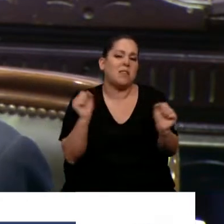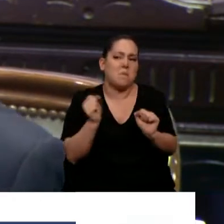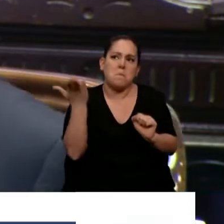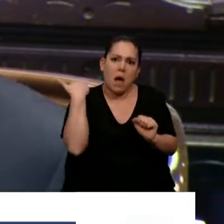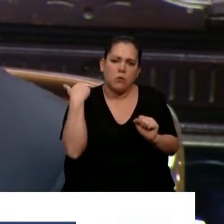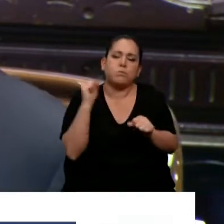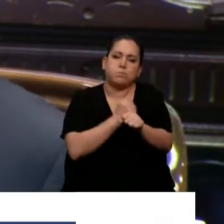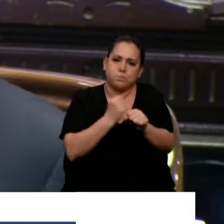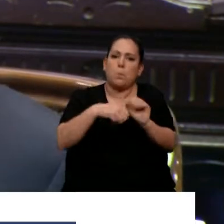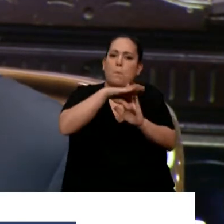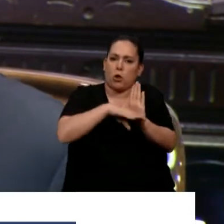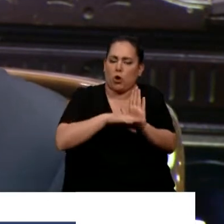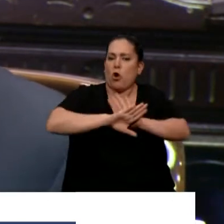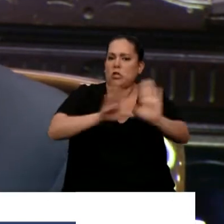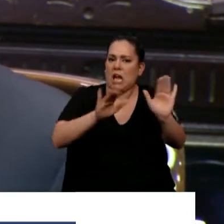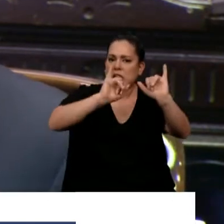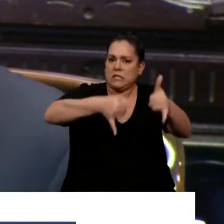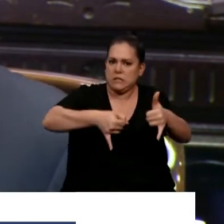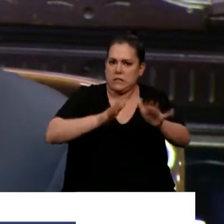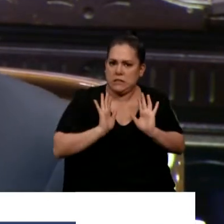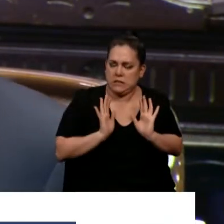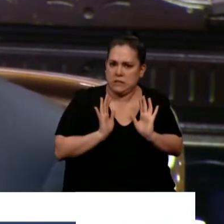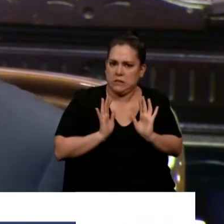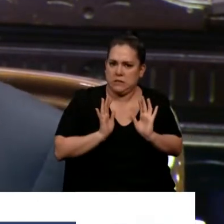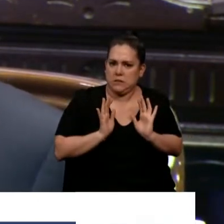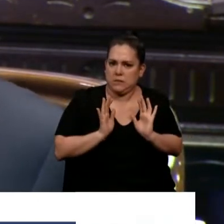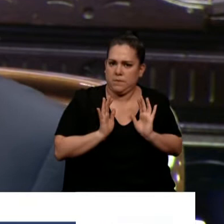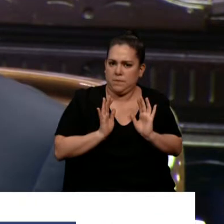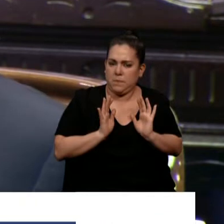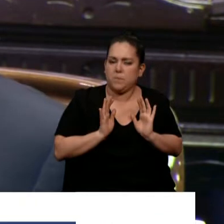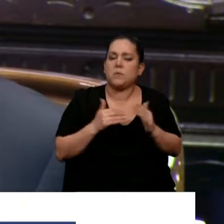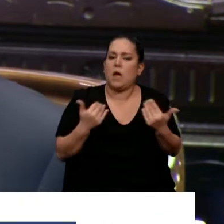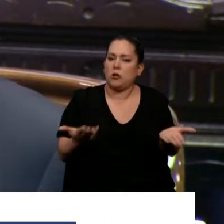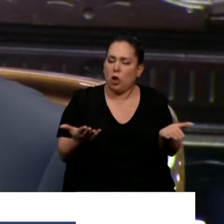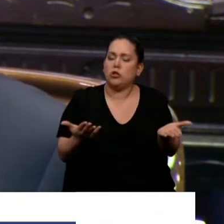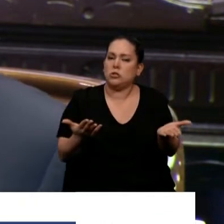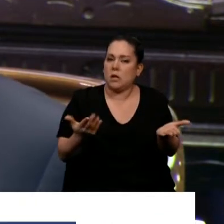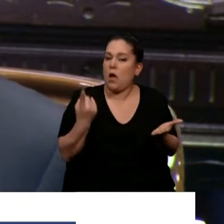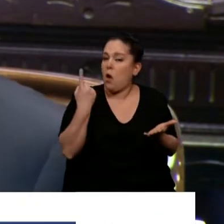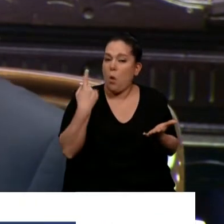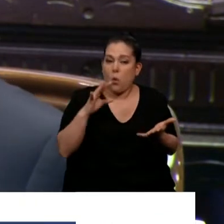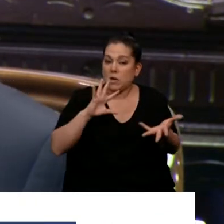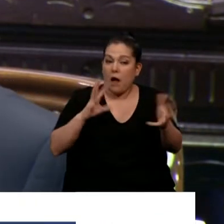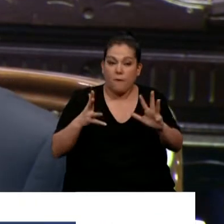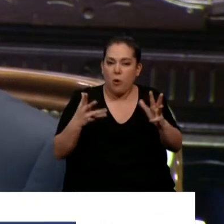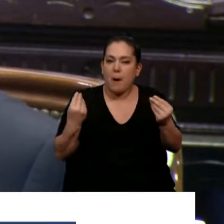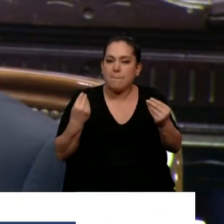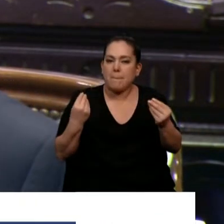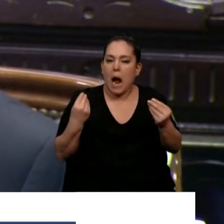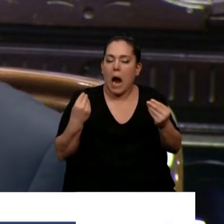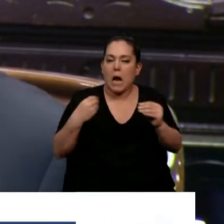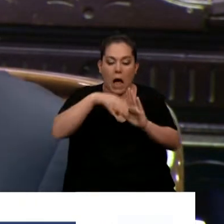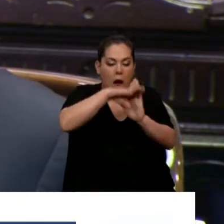discutir cuestiones que ya han sido descartadas. Entonces, la única forma de aprobar esa prórroga es